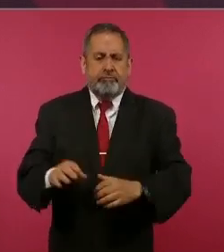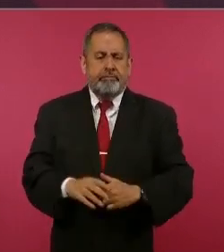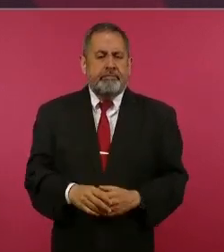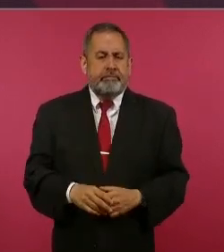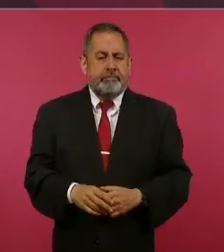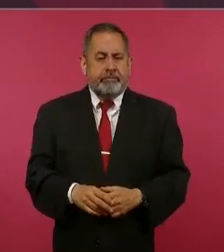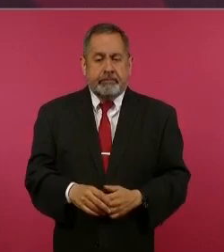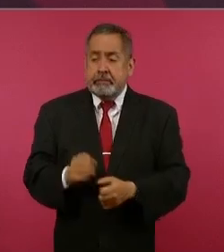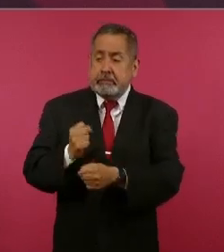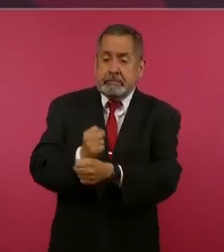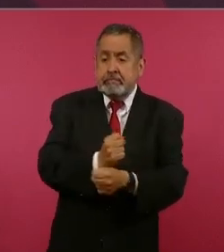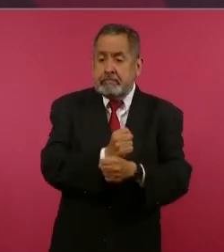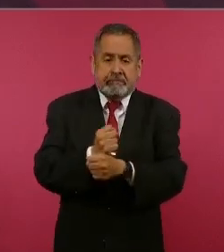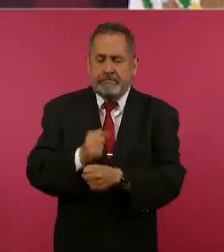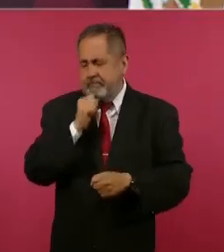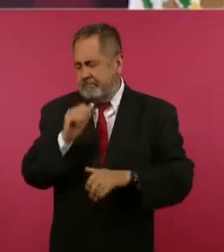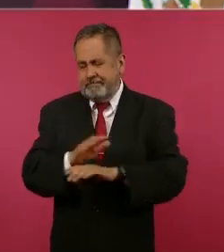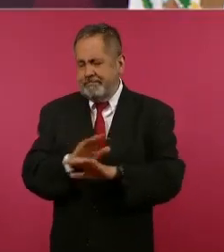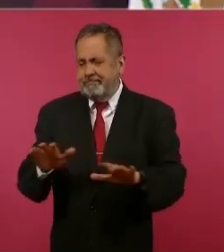no había esclavitud.